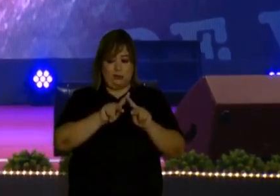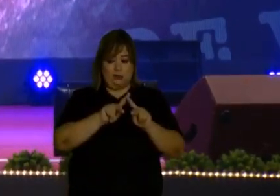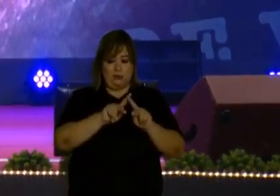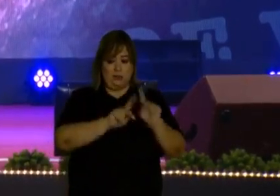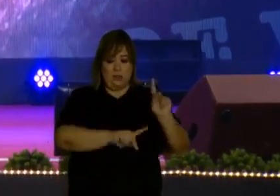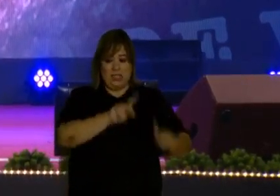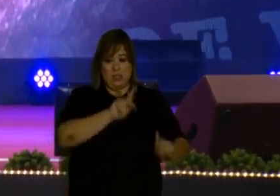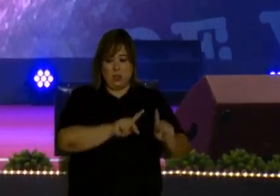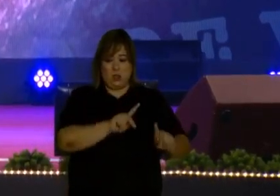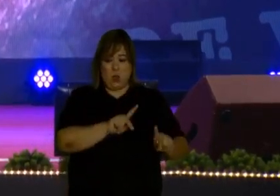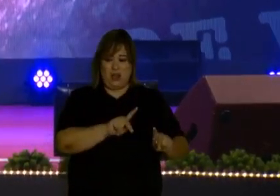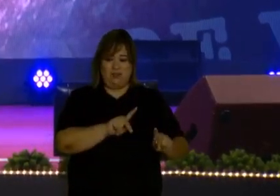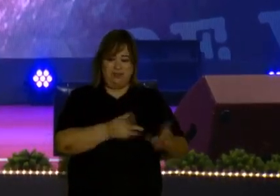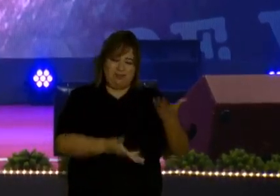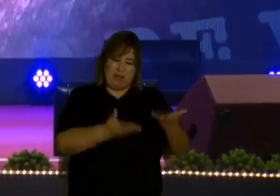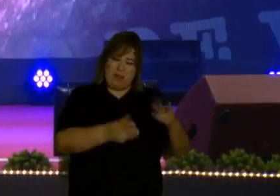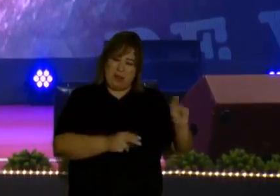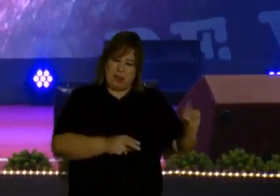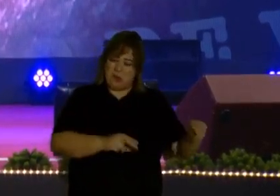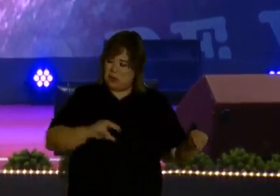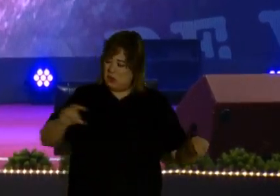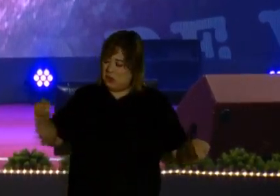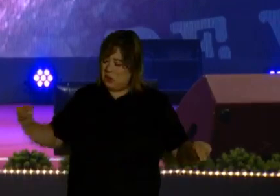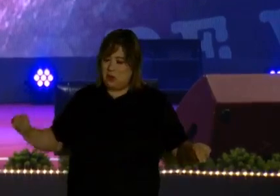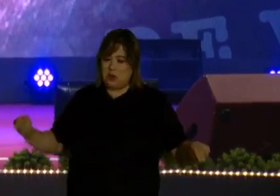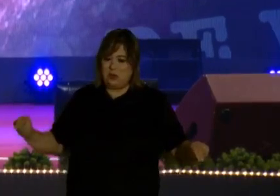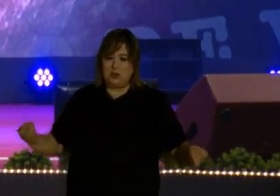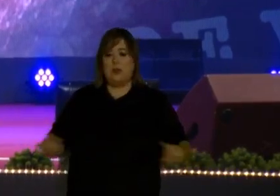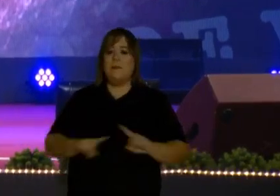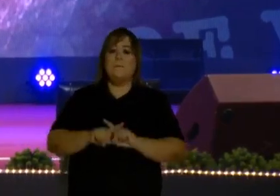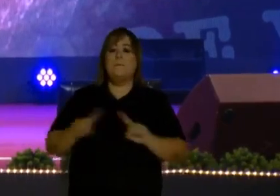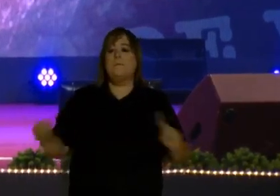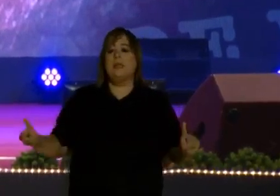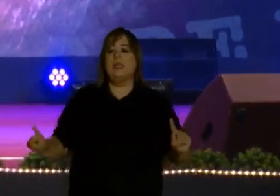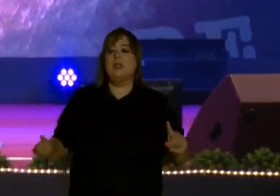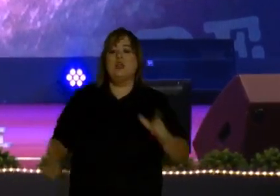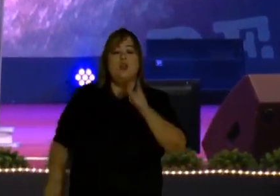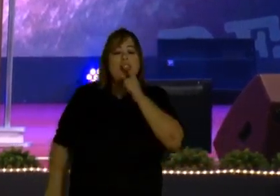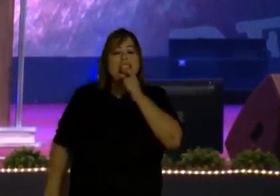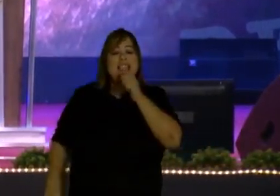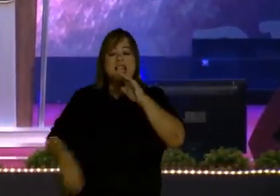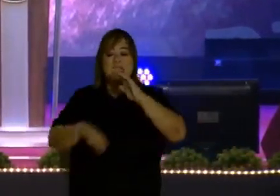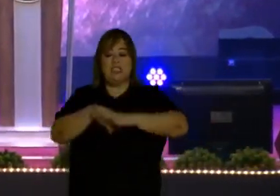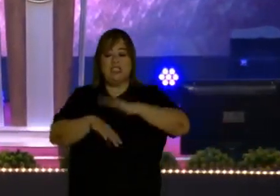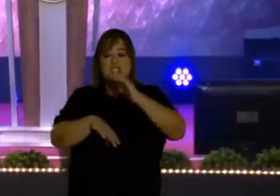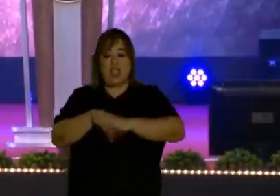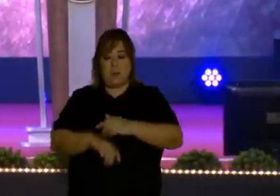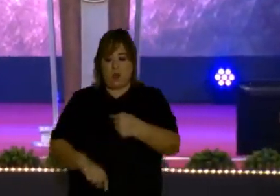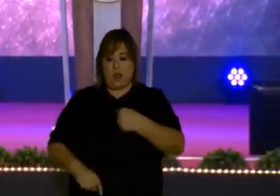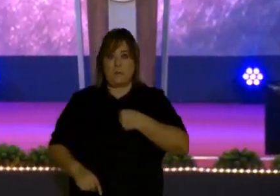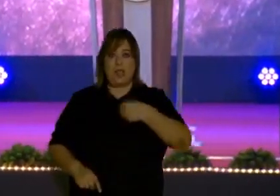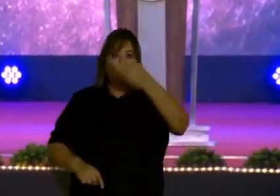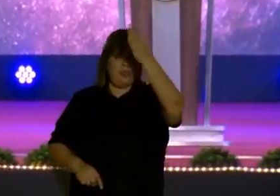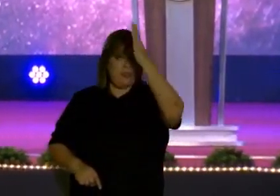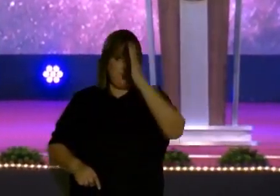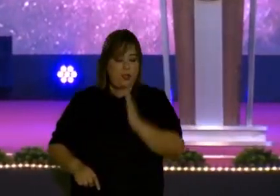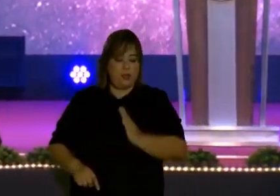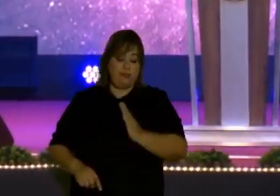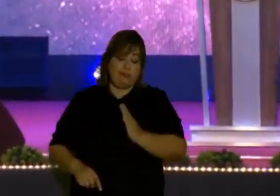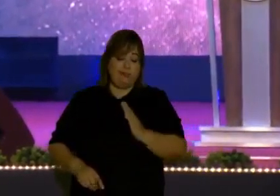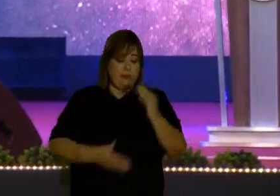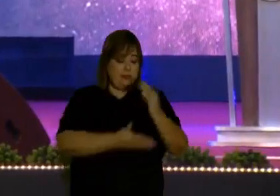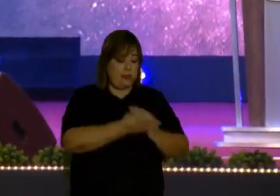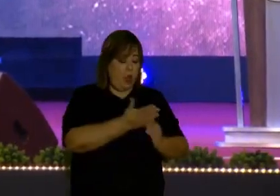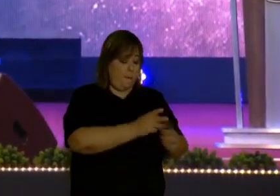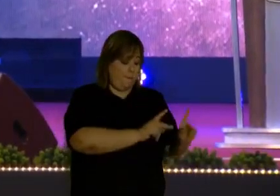Dios. Hay mucha gente que no va a valorar lo que hacemos, pero a nosotros nos llamó el Señor. Hay mucha gente que no te va a celebrar, pero en el cielo